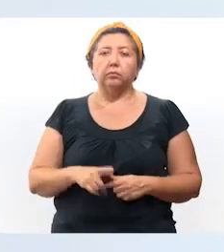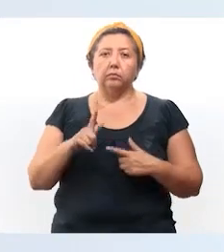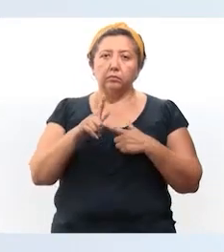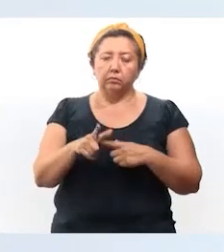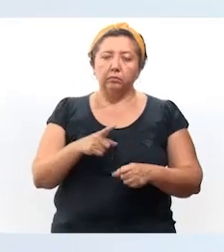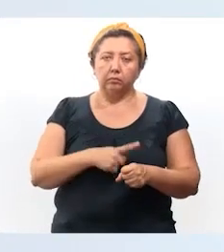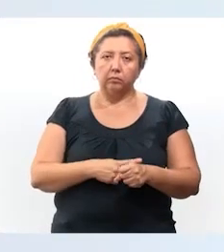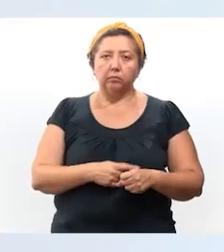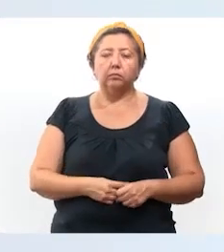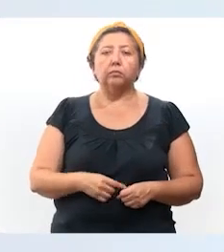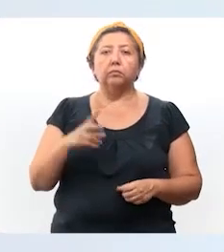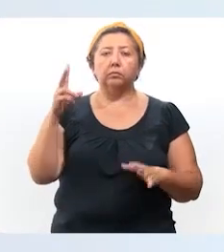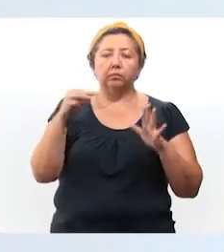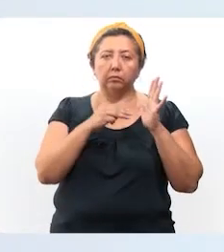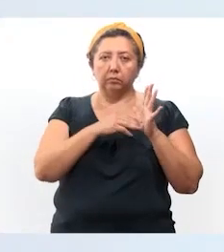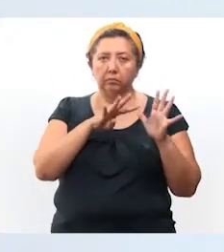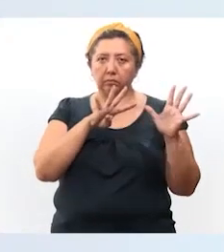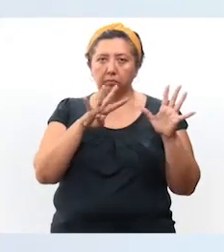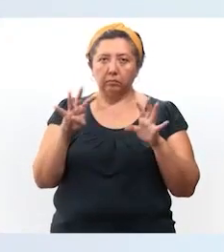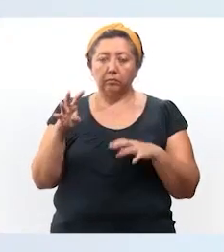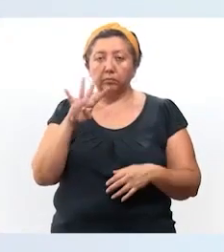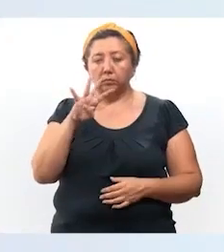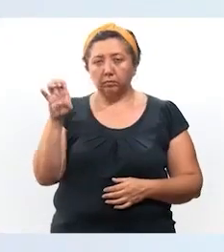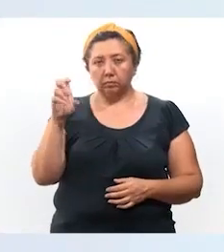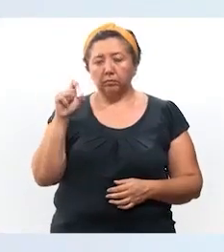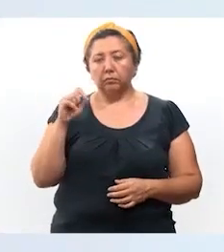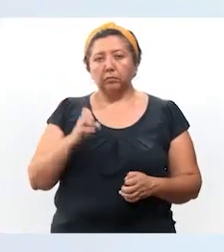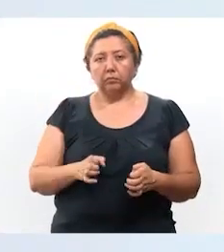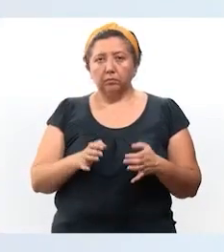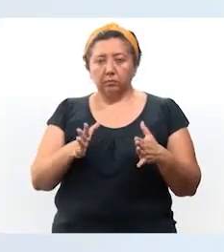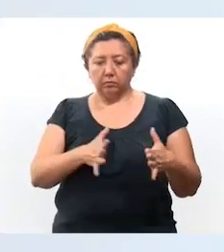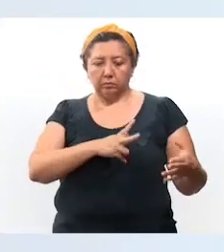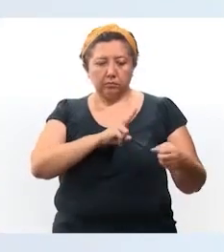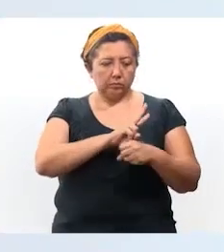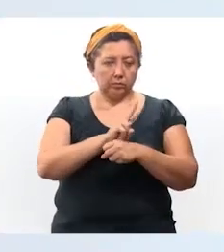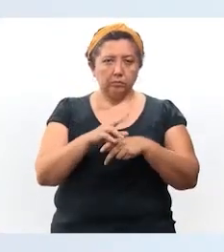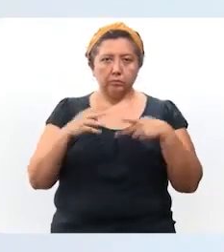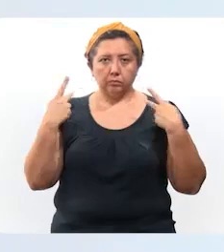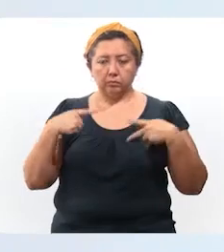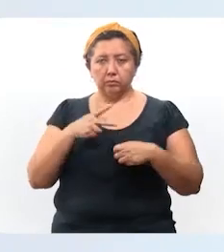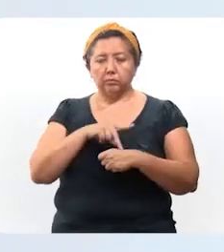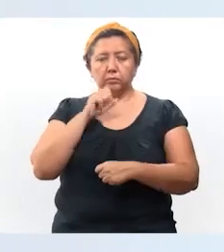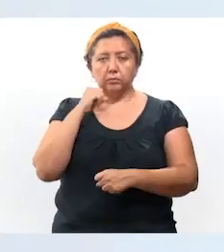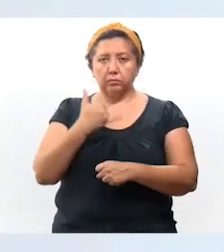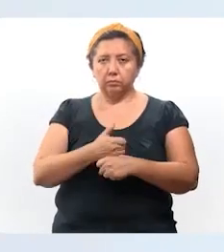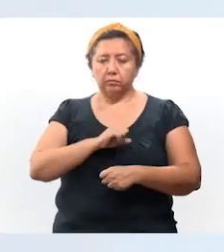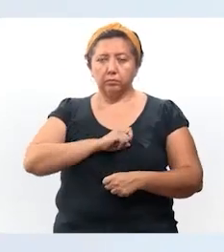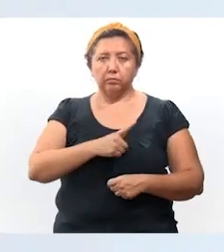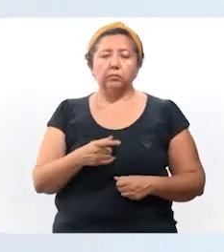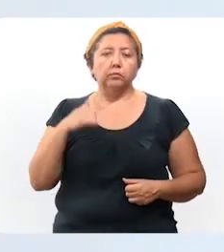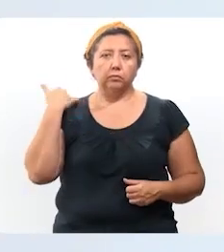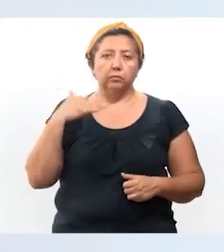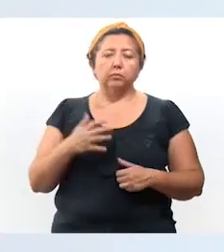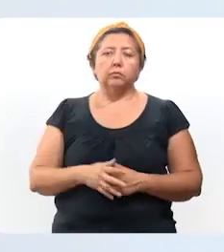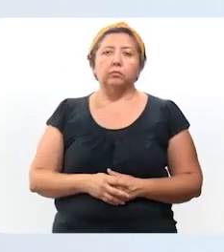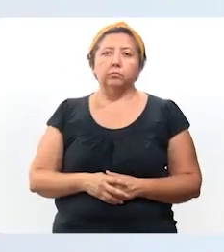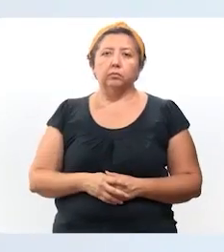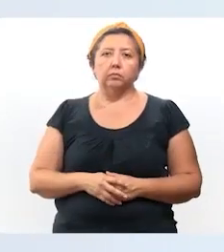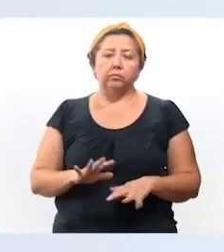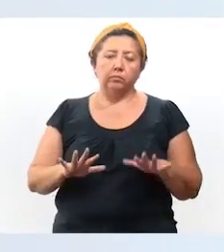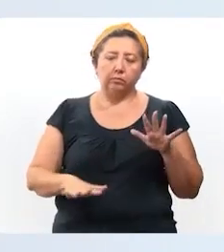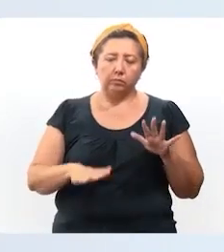De los casos activos, 2.420 están estables, aislados y monitoreados por personal médico de la Secretaría de Salud de